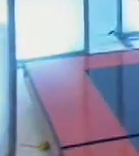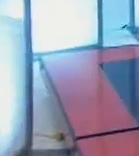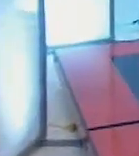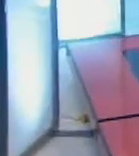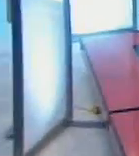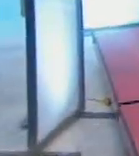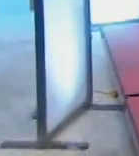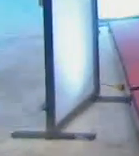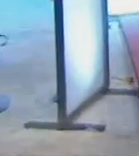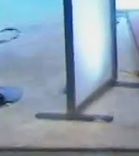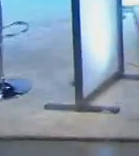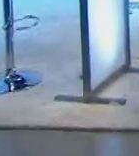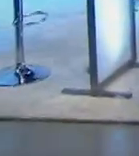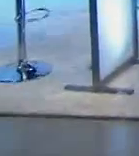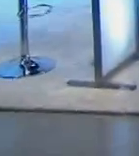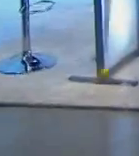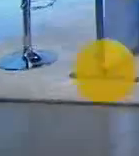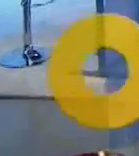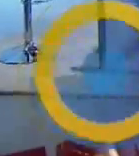al mediodía. Por Ecuador TV.